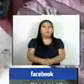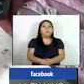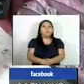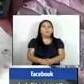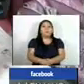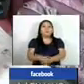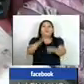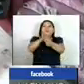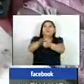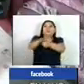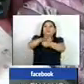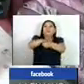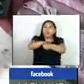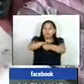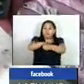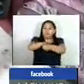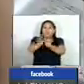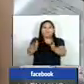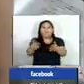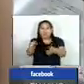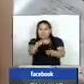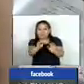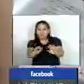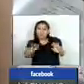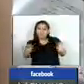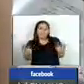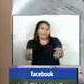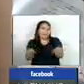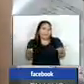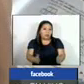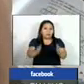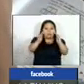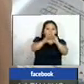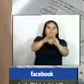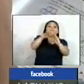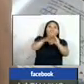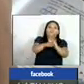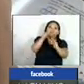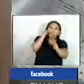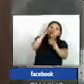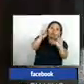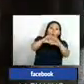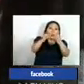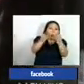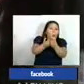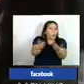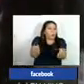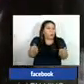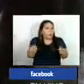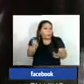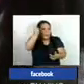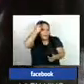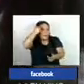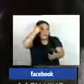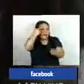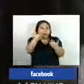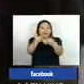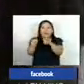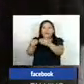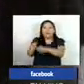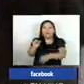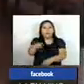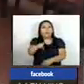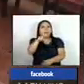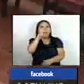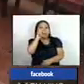La pandemia del coronavirus obligó a muchos niños a recibir sus clases desde casa, optando a diferentes formas de aprendizaje. Es aquí donde